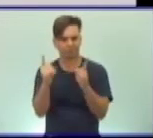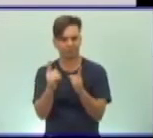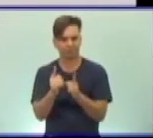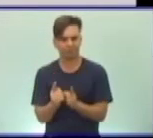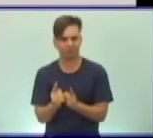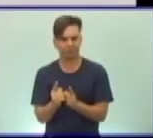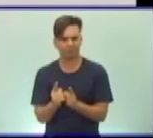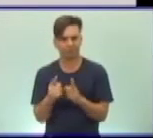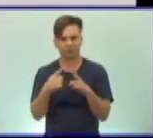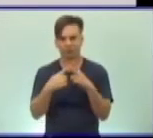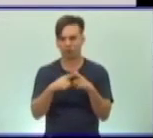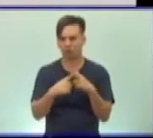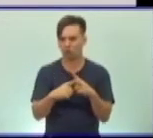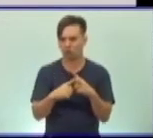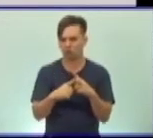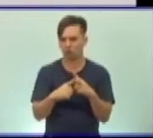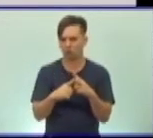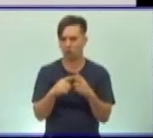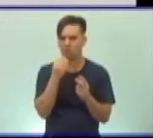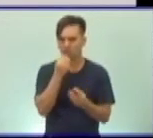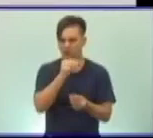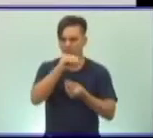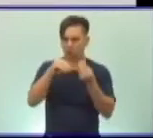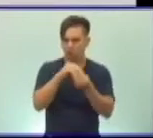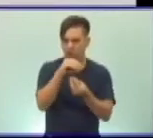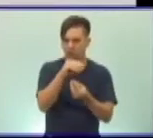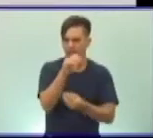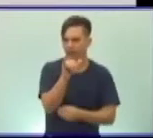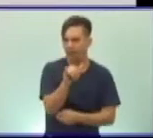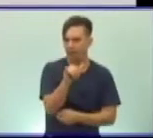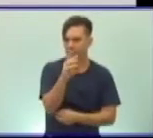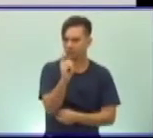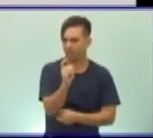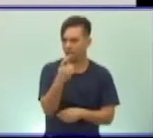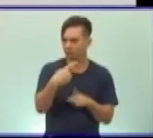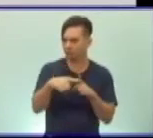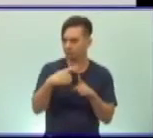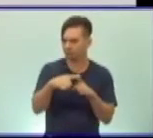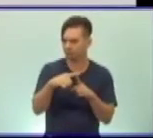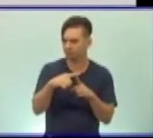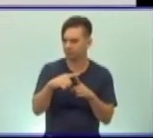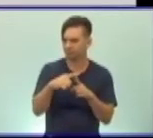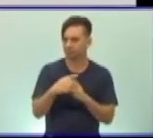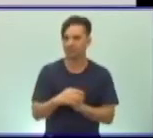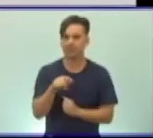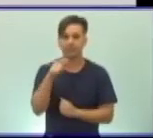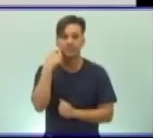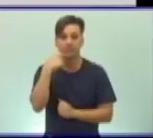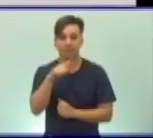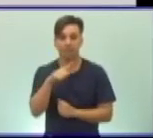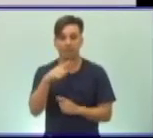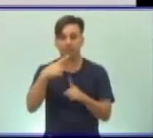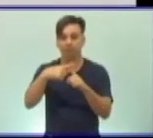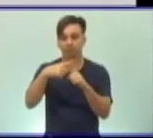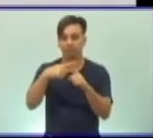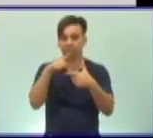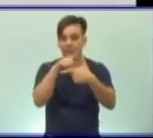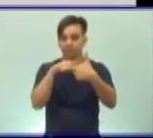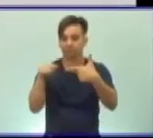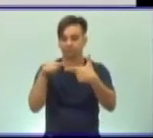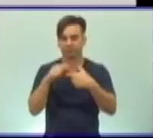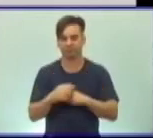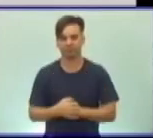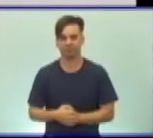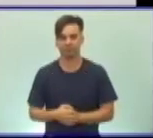el procedimiento de sustitución y por el de adición y sustracción. ¿Tú no te acuerdas